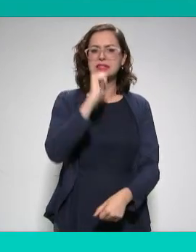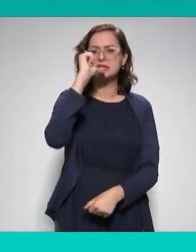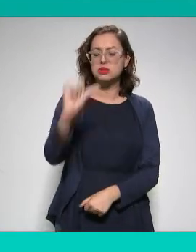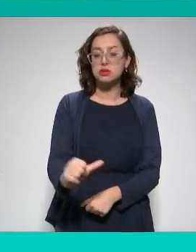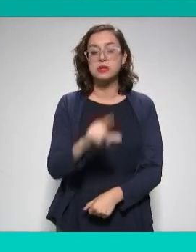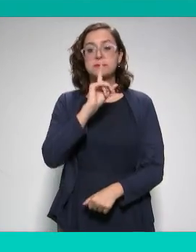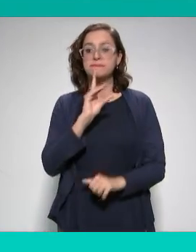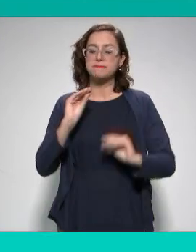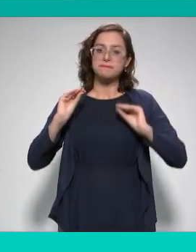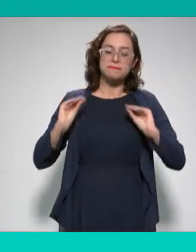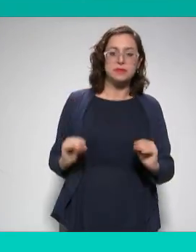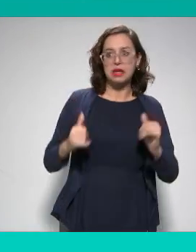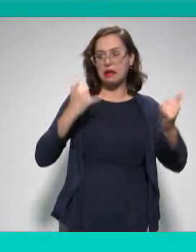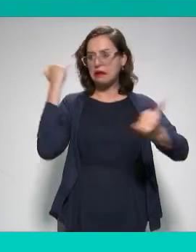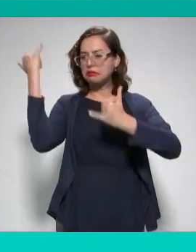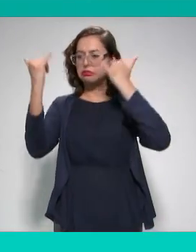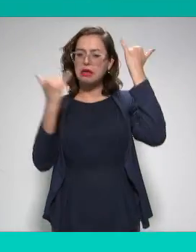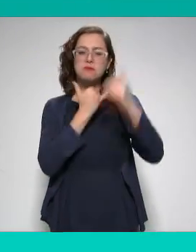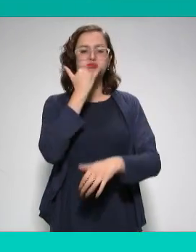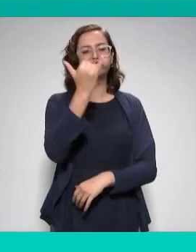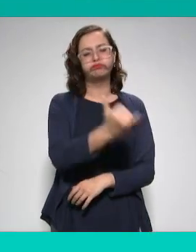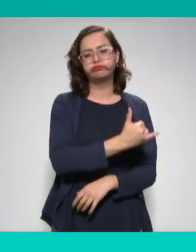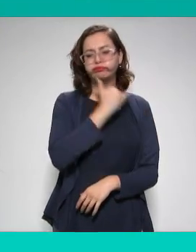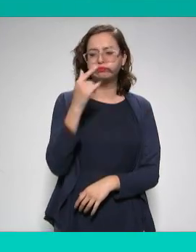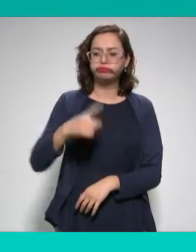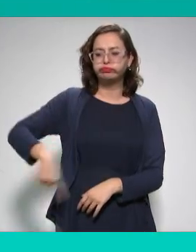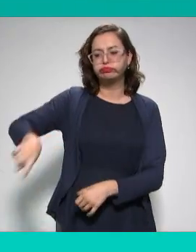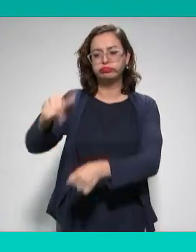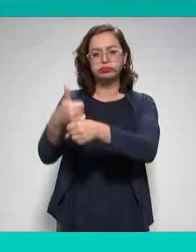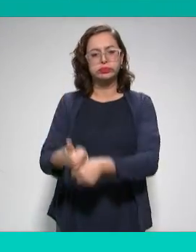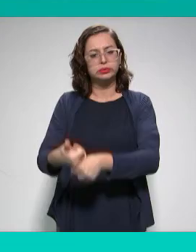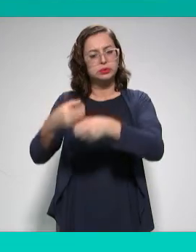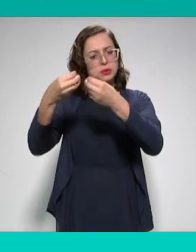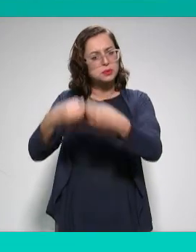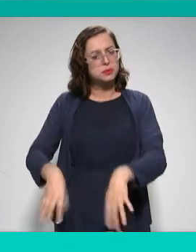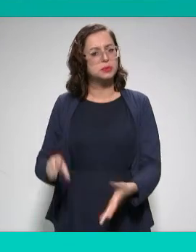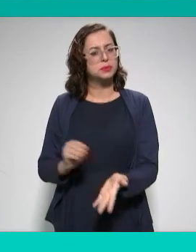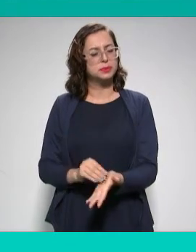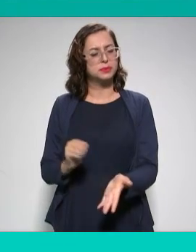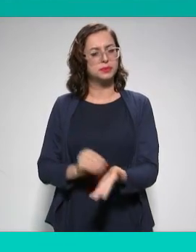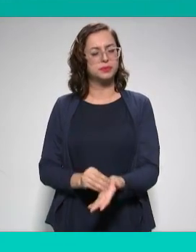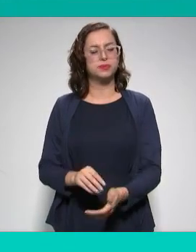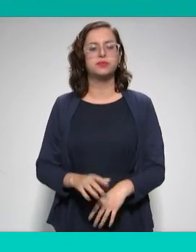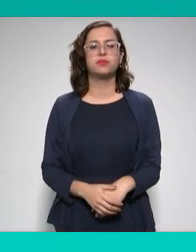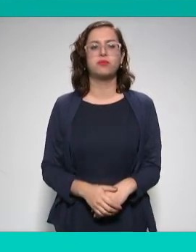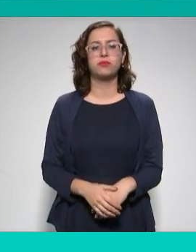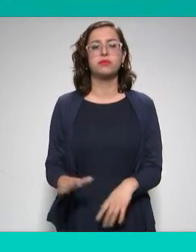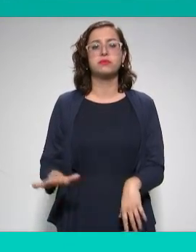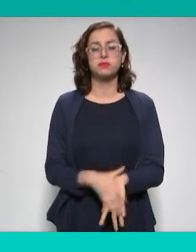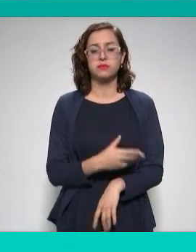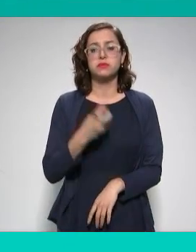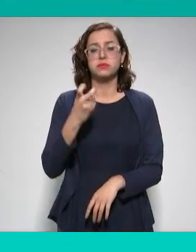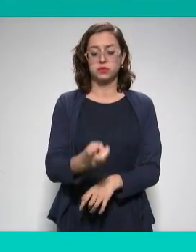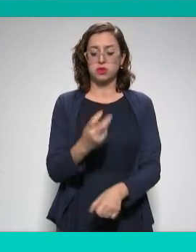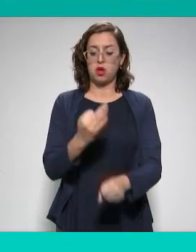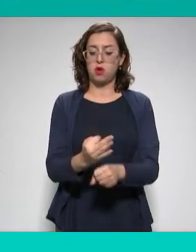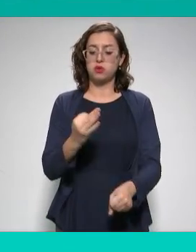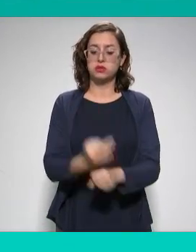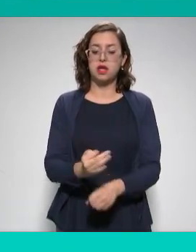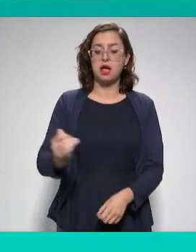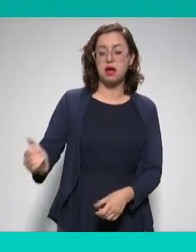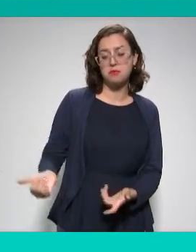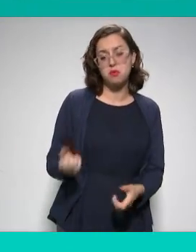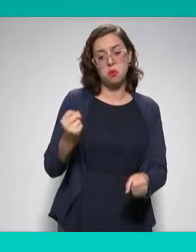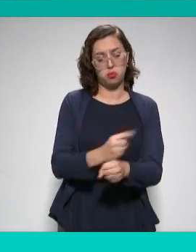silencio y la estigmatización de las víctimas que la padecen por ello quisiera aprovechar la oportunidad que ofrece